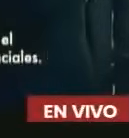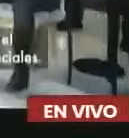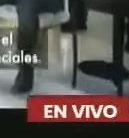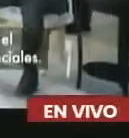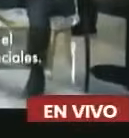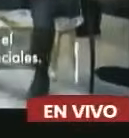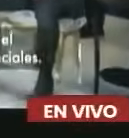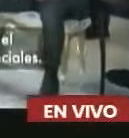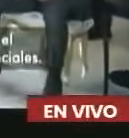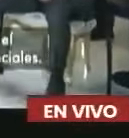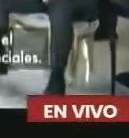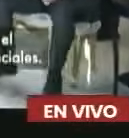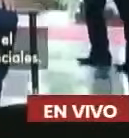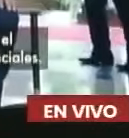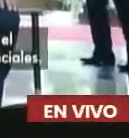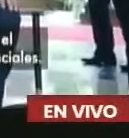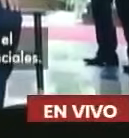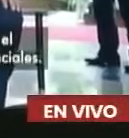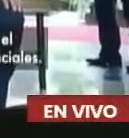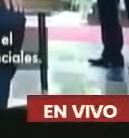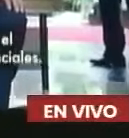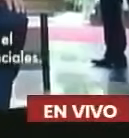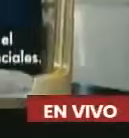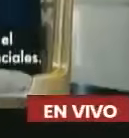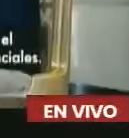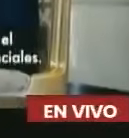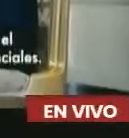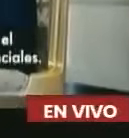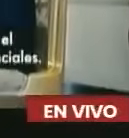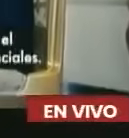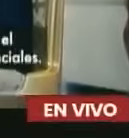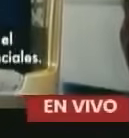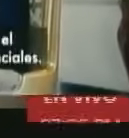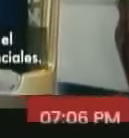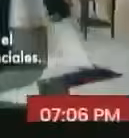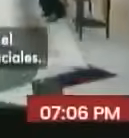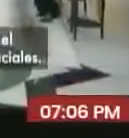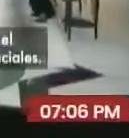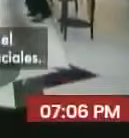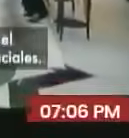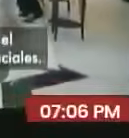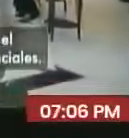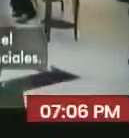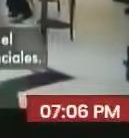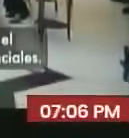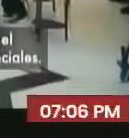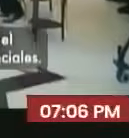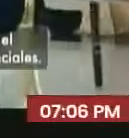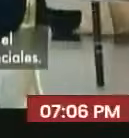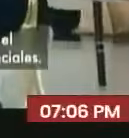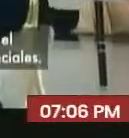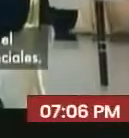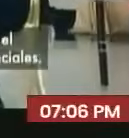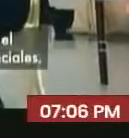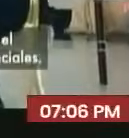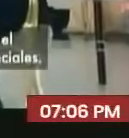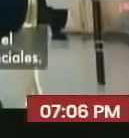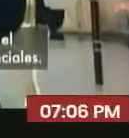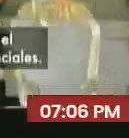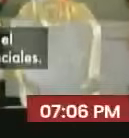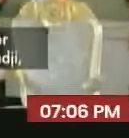Babu, dándole una cordial y calurosa bienvenida en el Palacio de Miraflores en Caracas para recibir sus